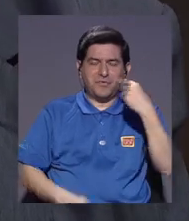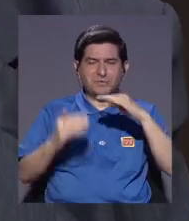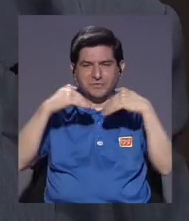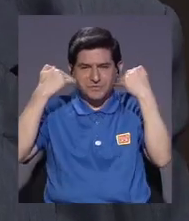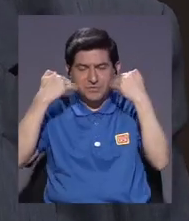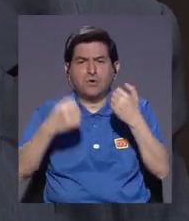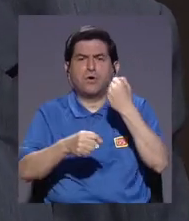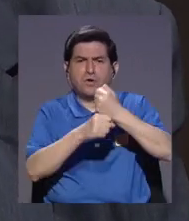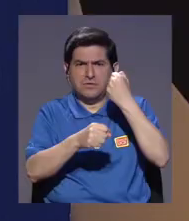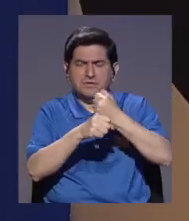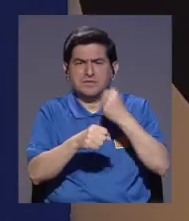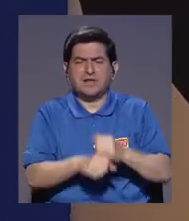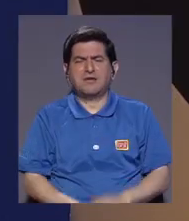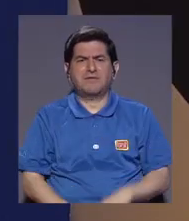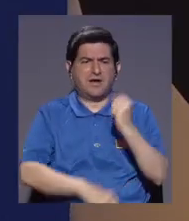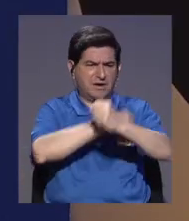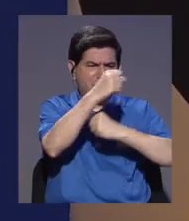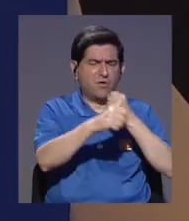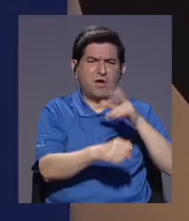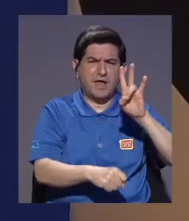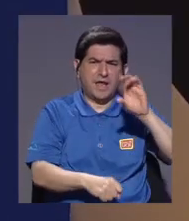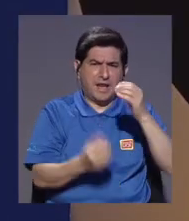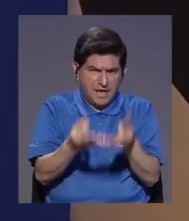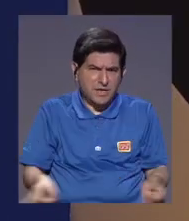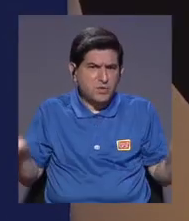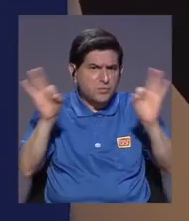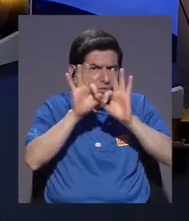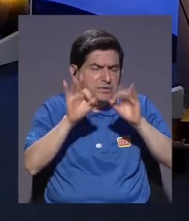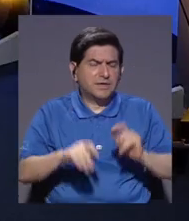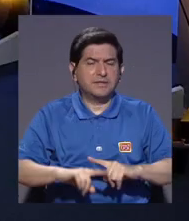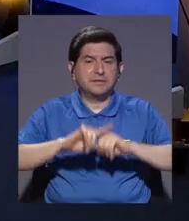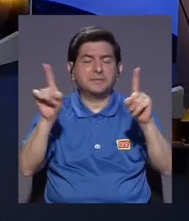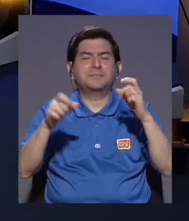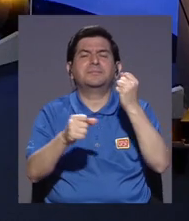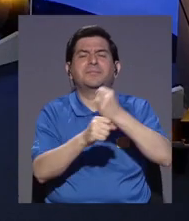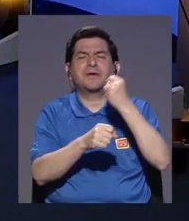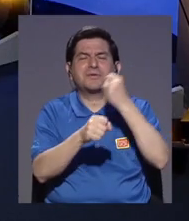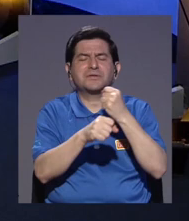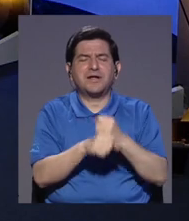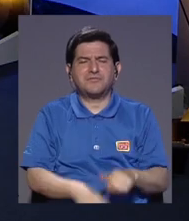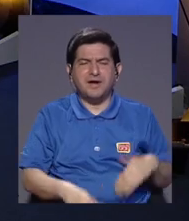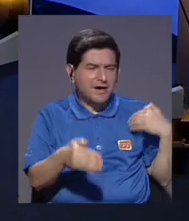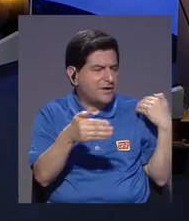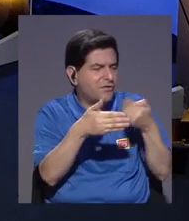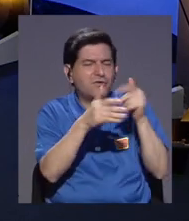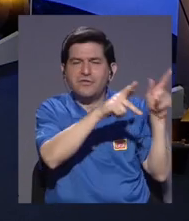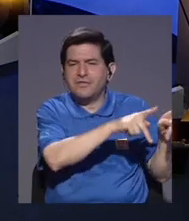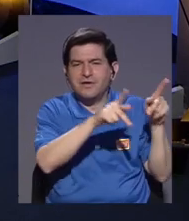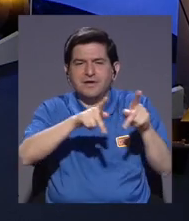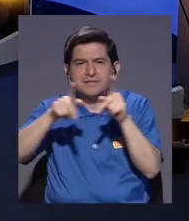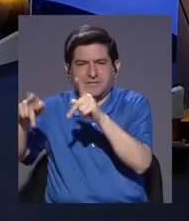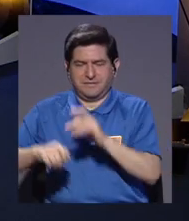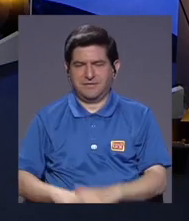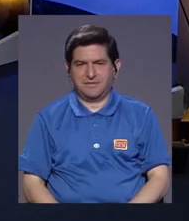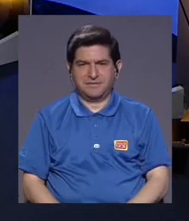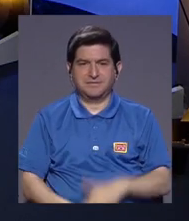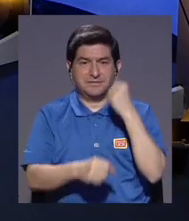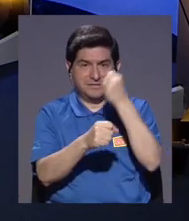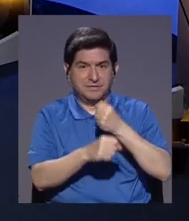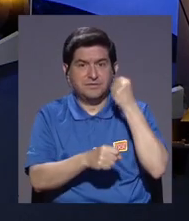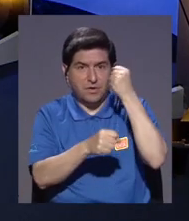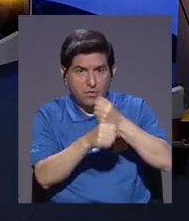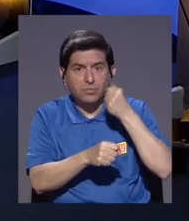dice una estrella que con trabajo desde el 70 muy entero hubo un trabajo de acercamiento a la gente un